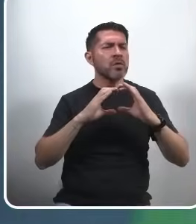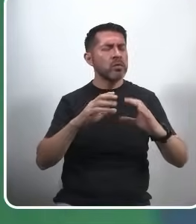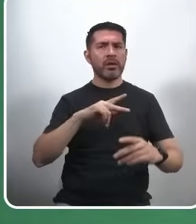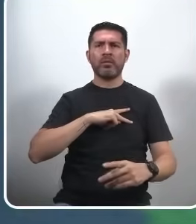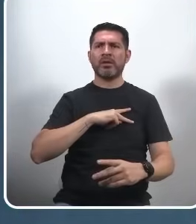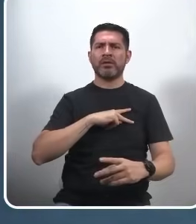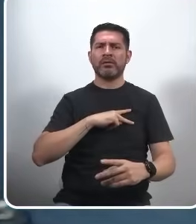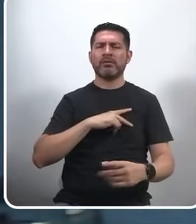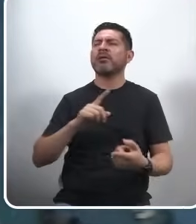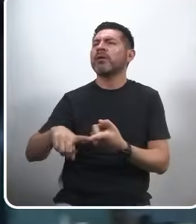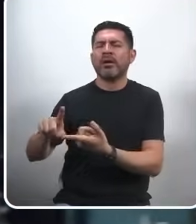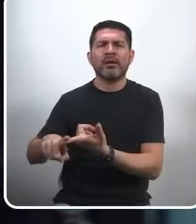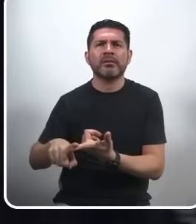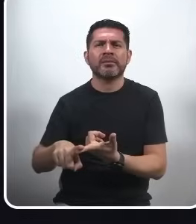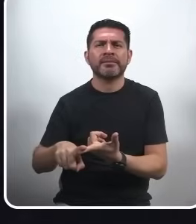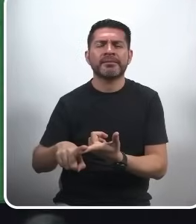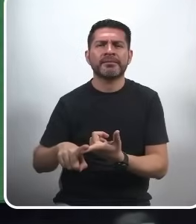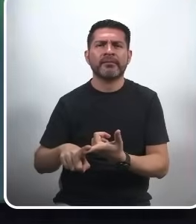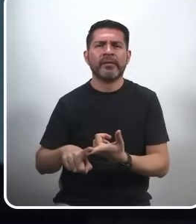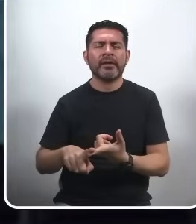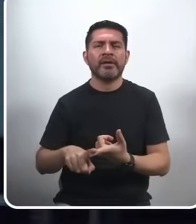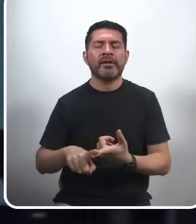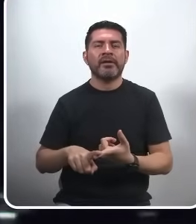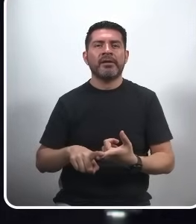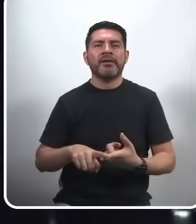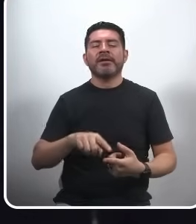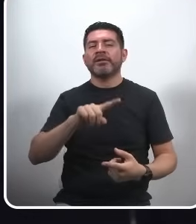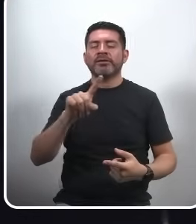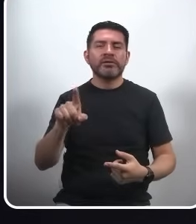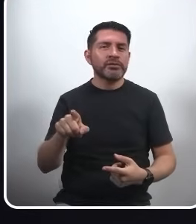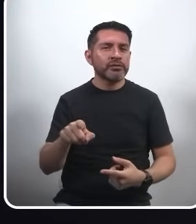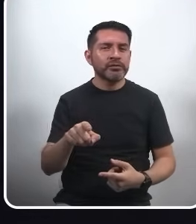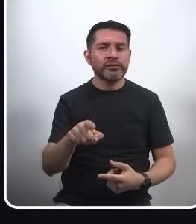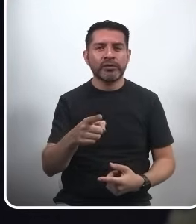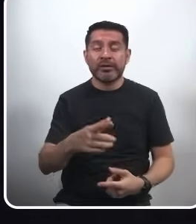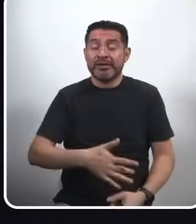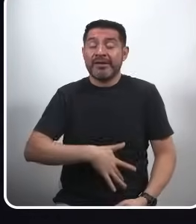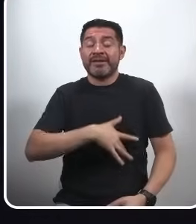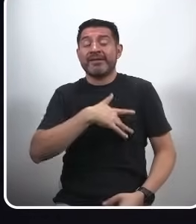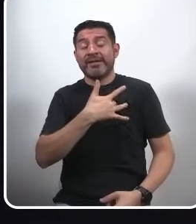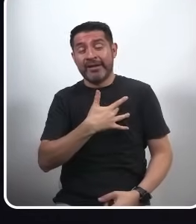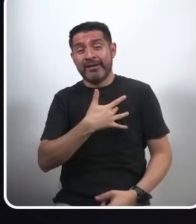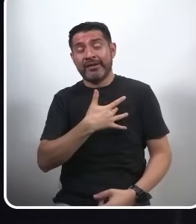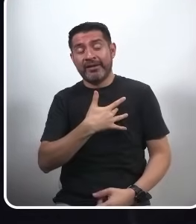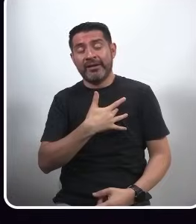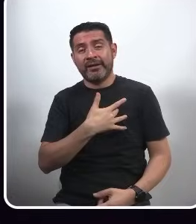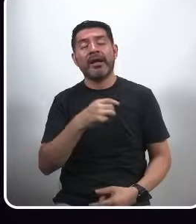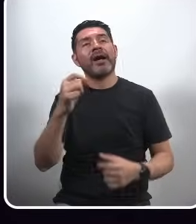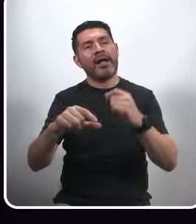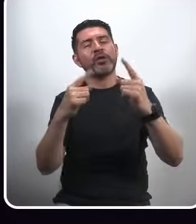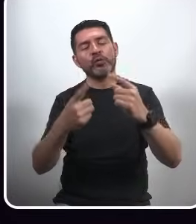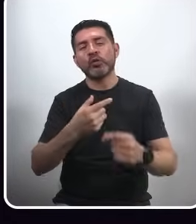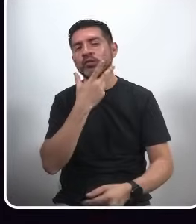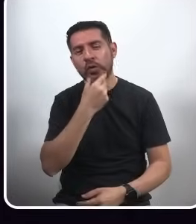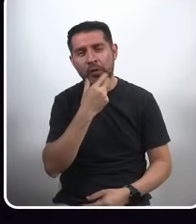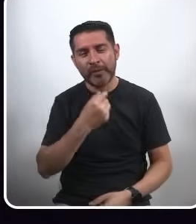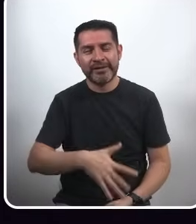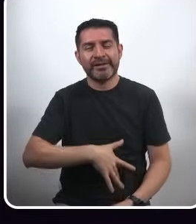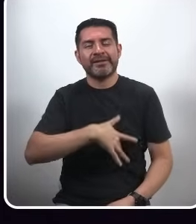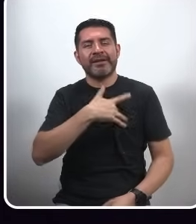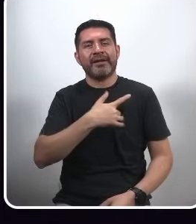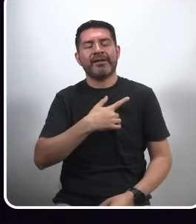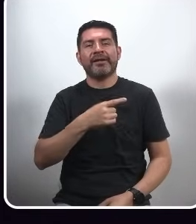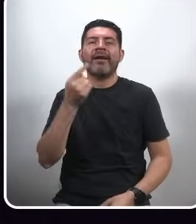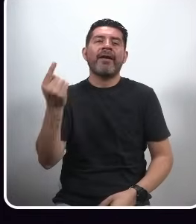¿Sí? Son los eternos adolescentes. Señor, hombre que está acá escuchándome, por favor, fájese los pantalones, crezca un